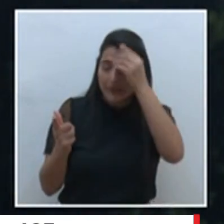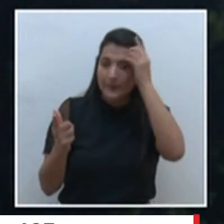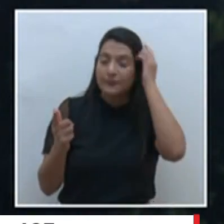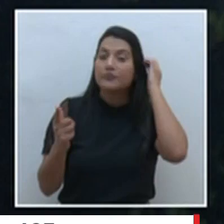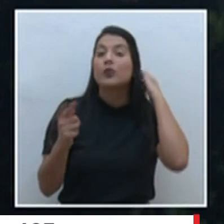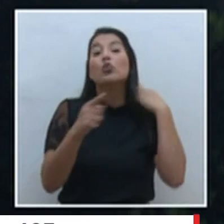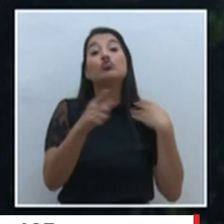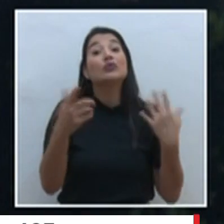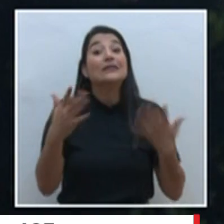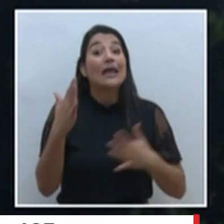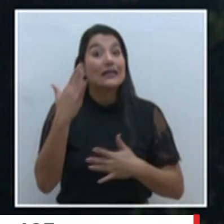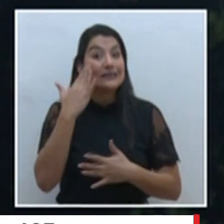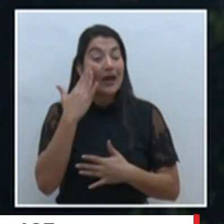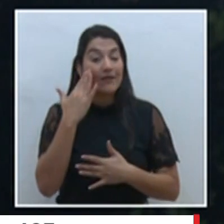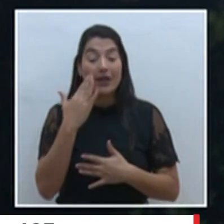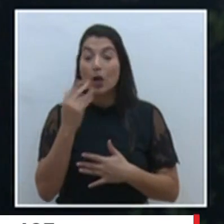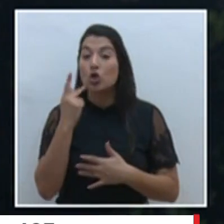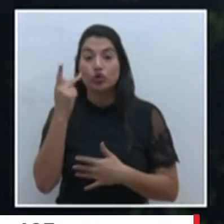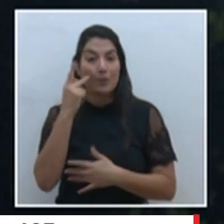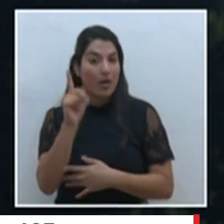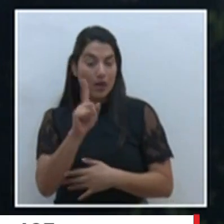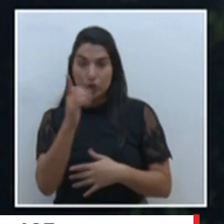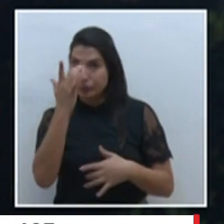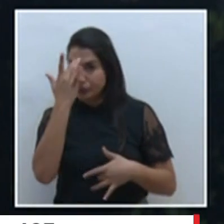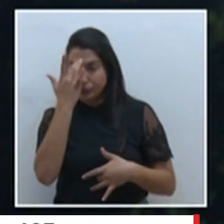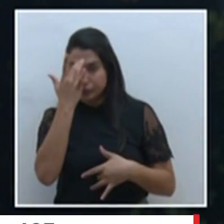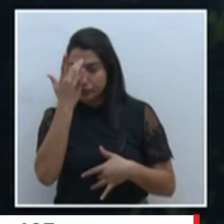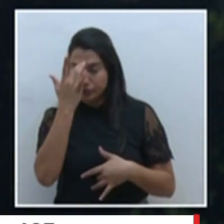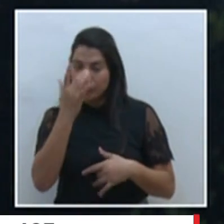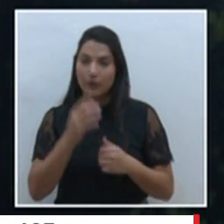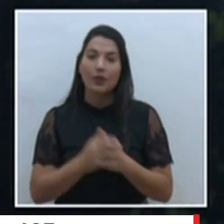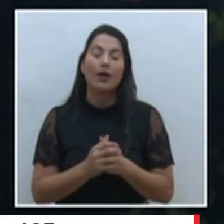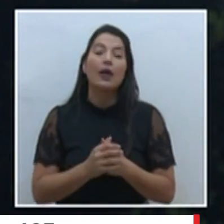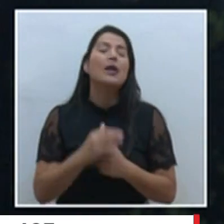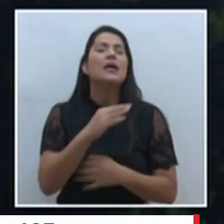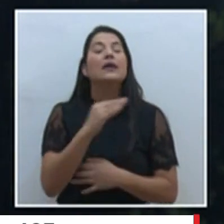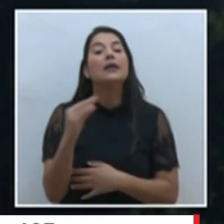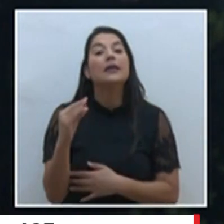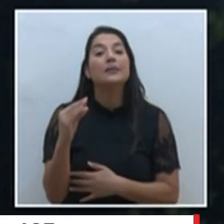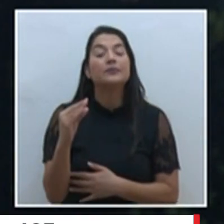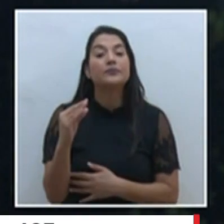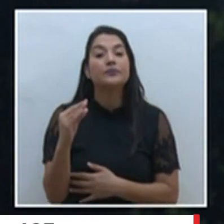por los padres, porque además de